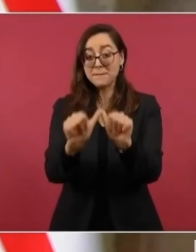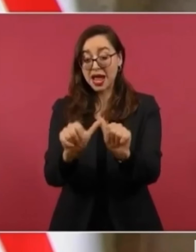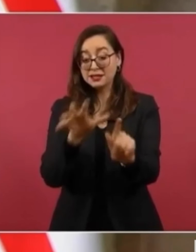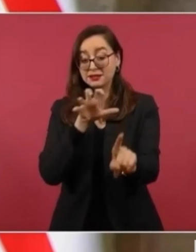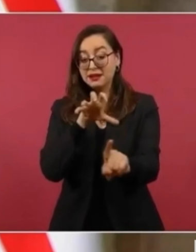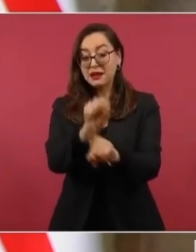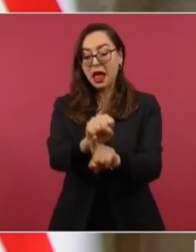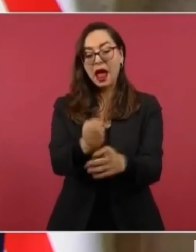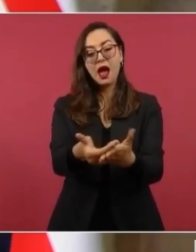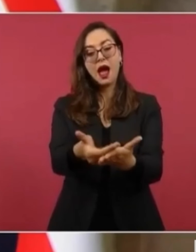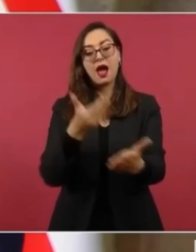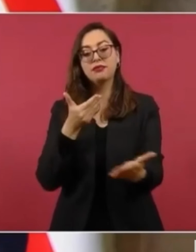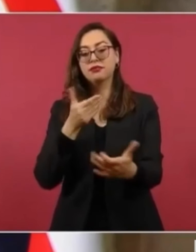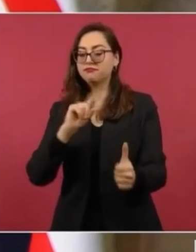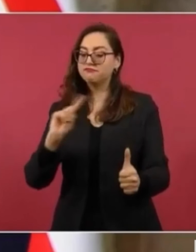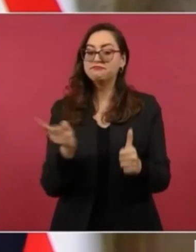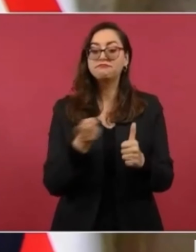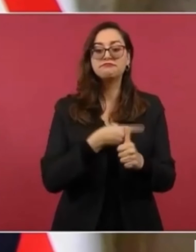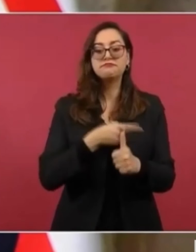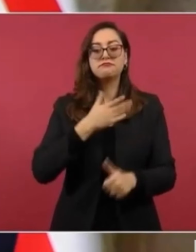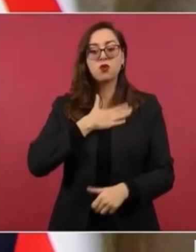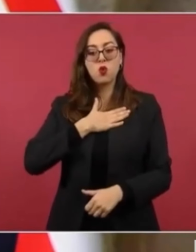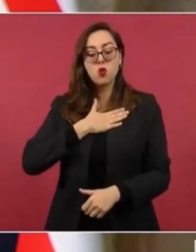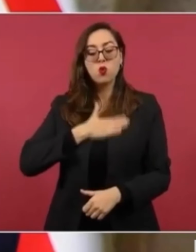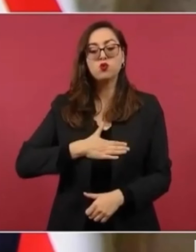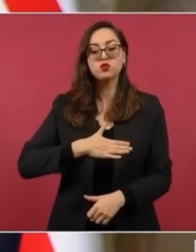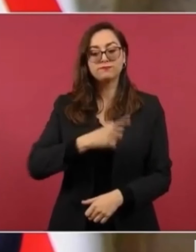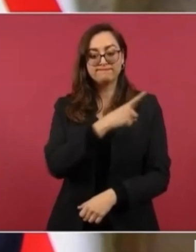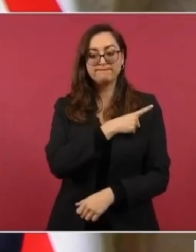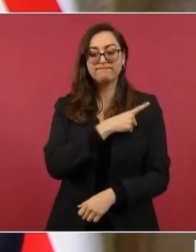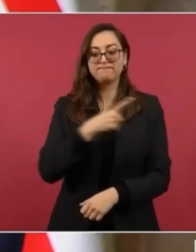resuelven solo con medidas coercitivas.